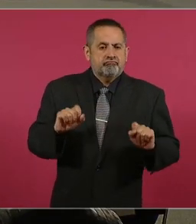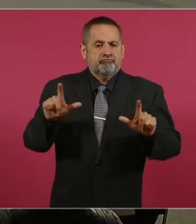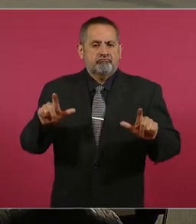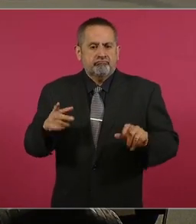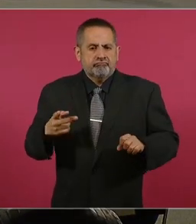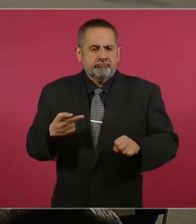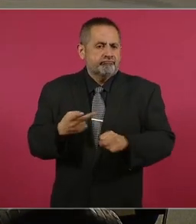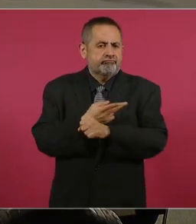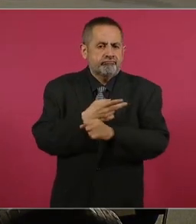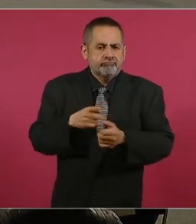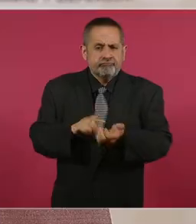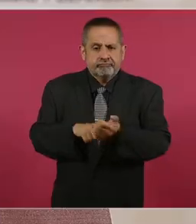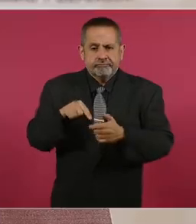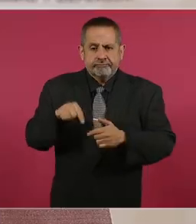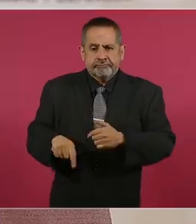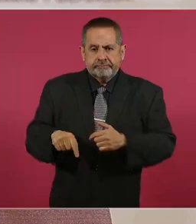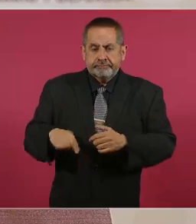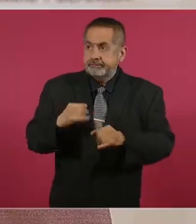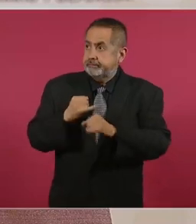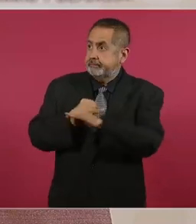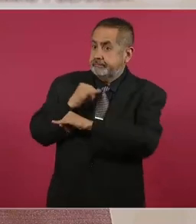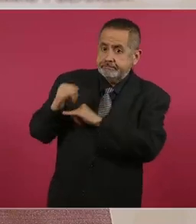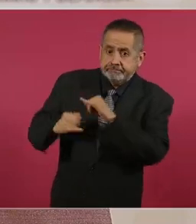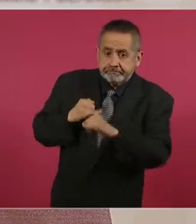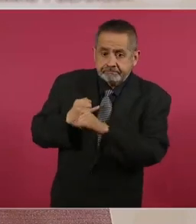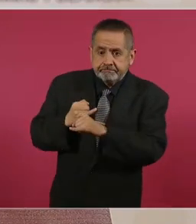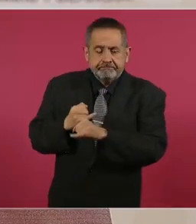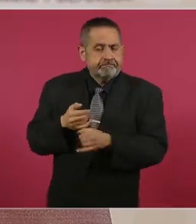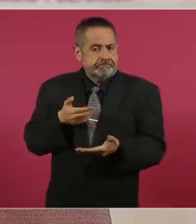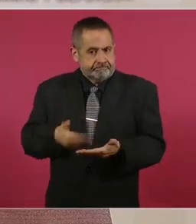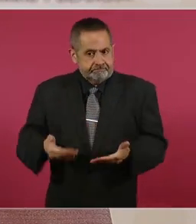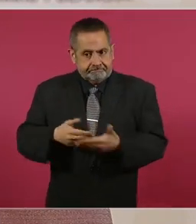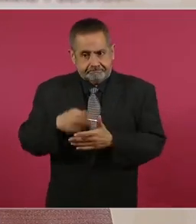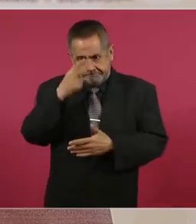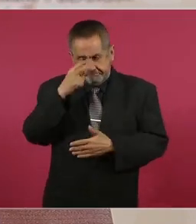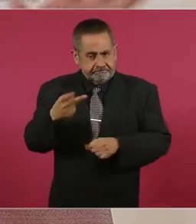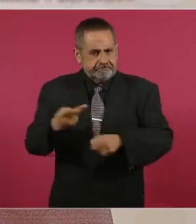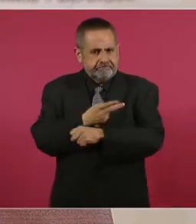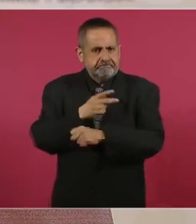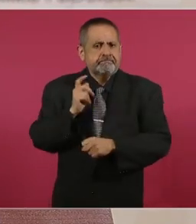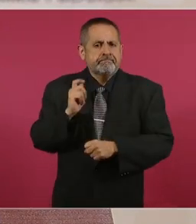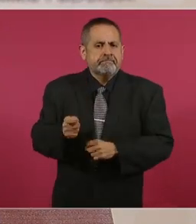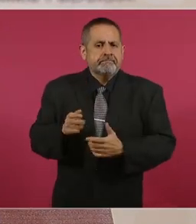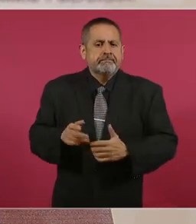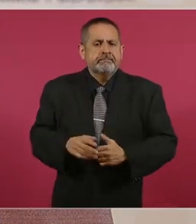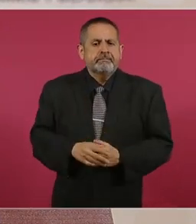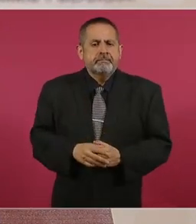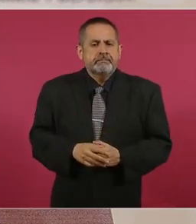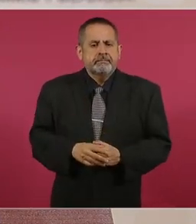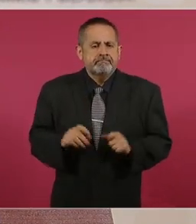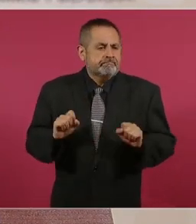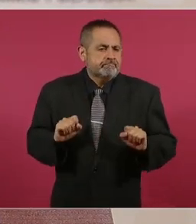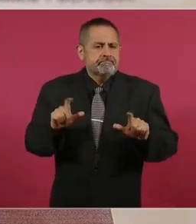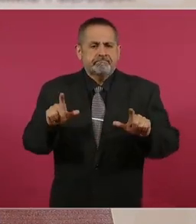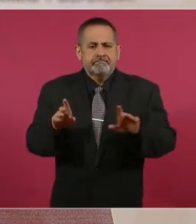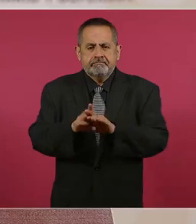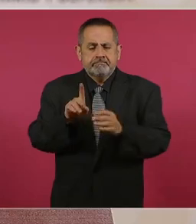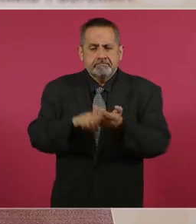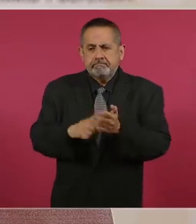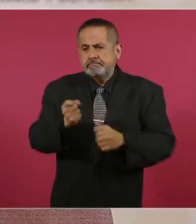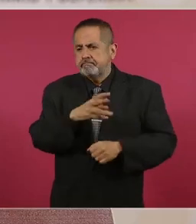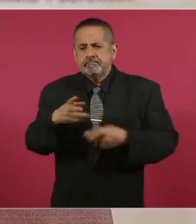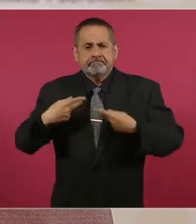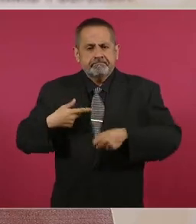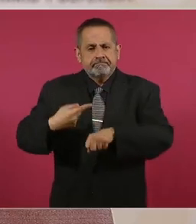que tenemos tanto a nivel internacional como en el país de los cuadros de infección respiratoria